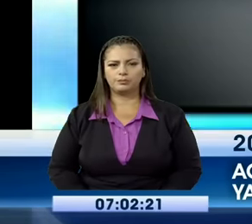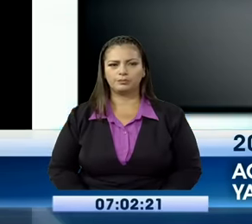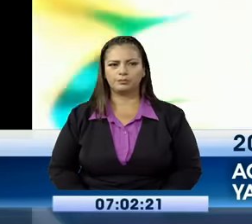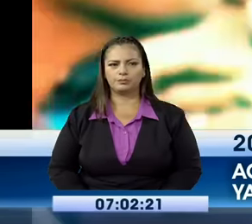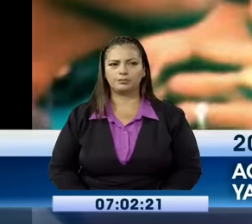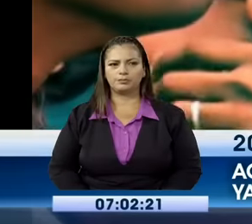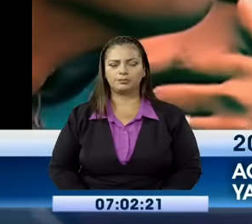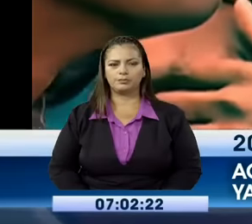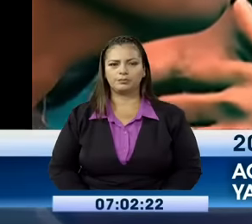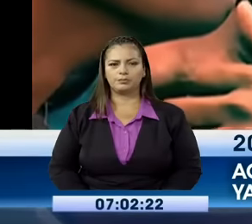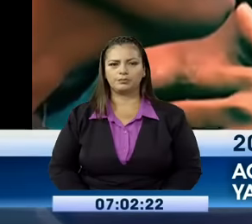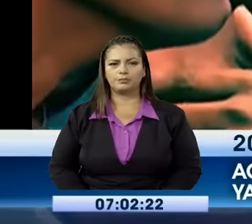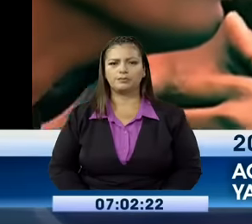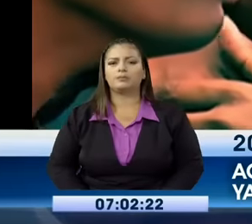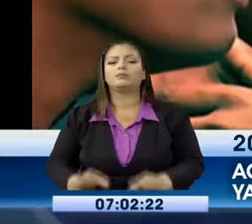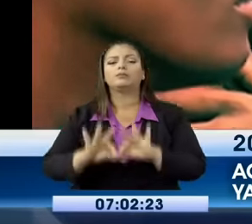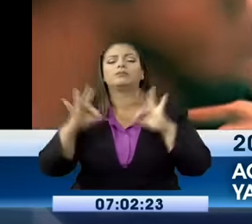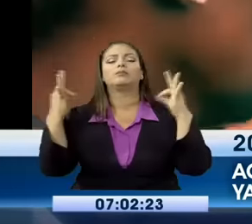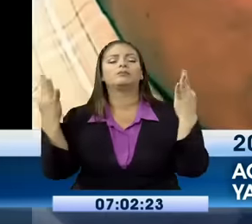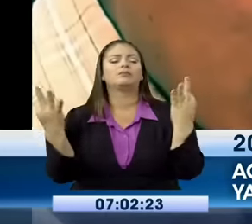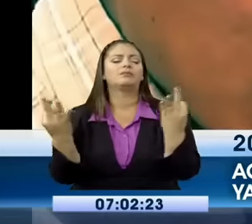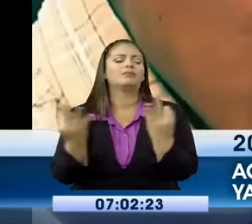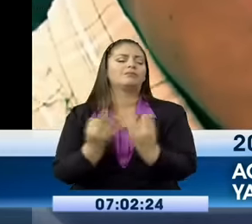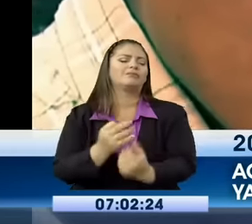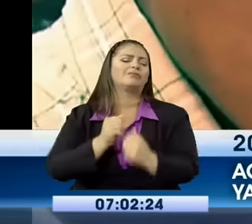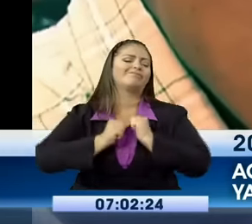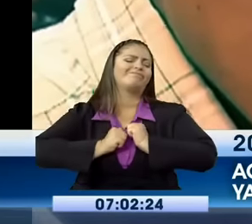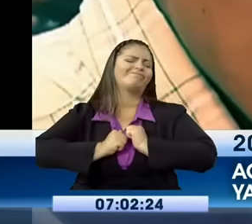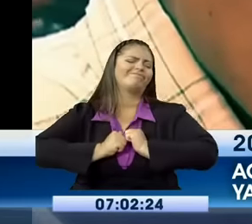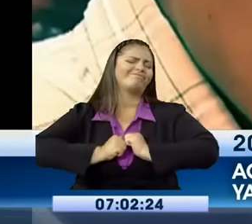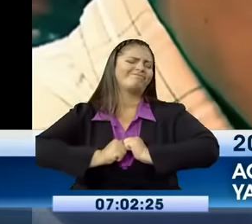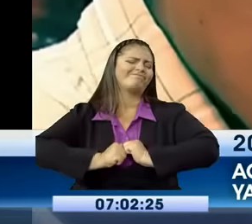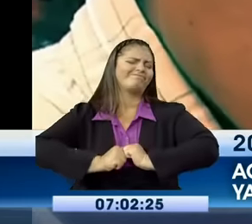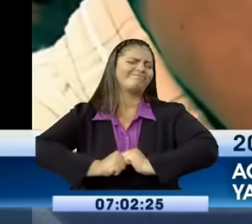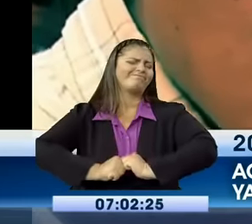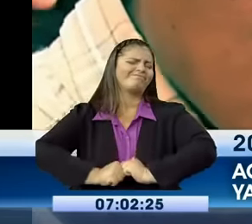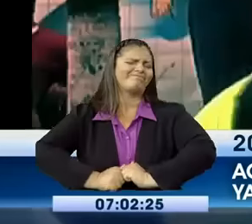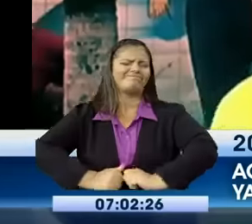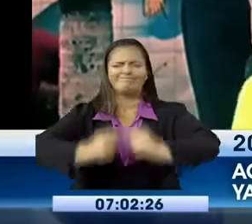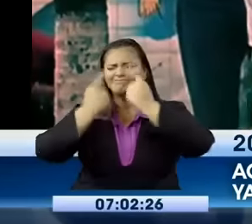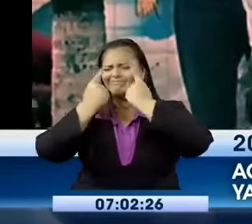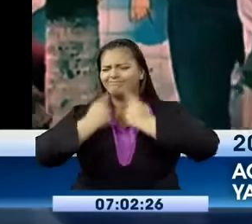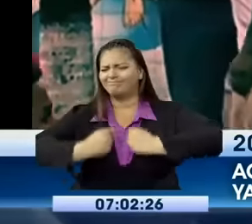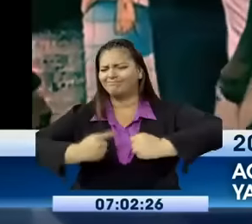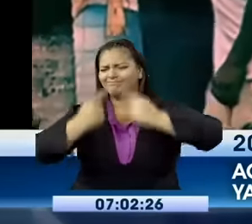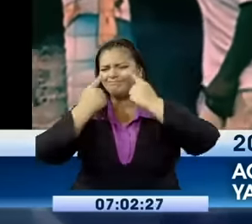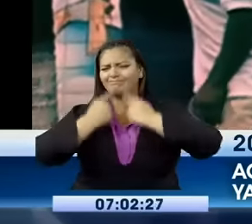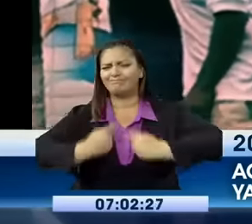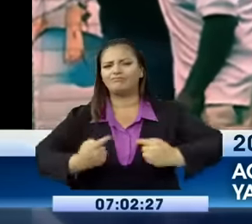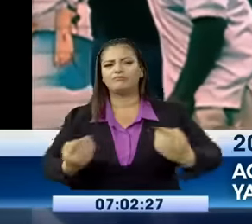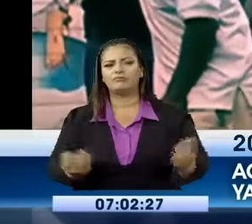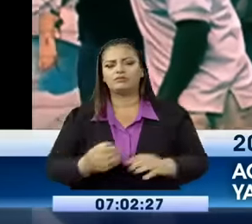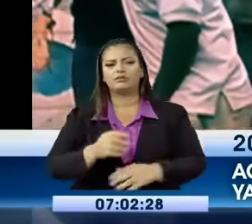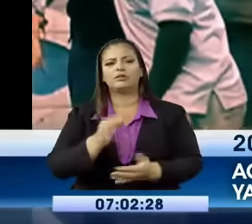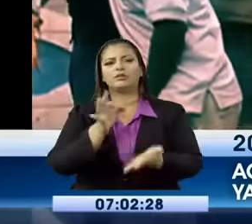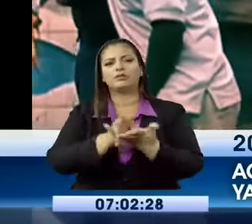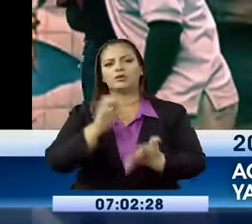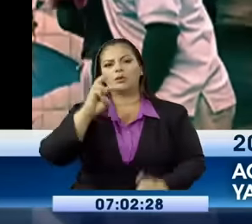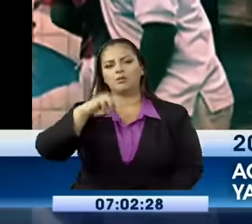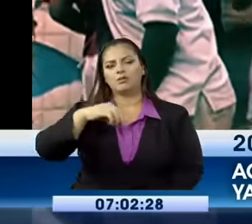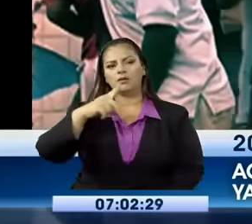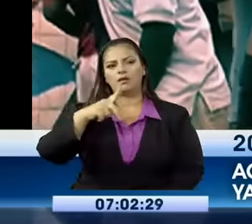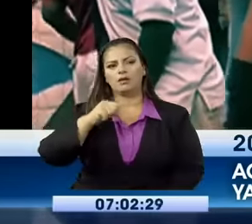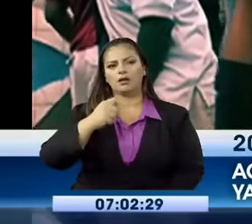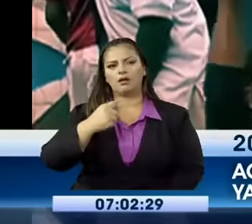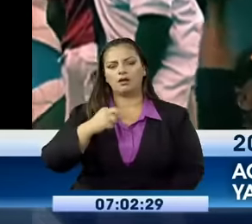vitara el dolor de los familiares de este hecho se mostró en casas de salud y la morgue del cantón milagro informó Julio